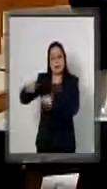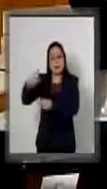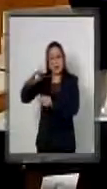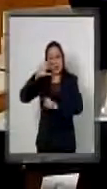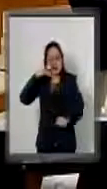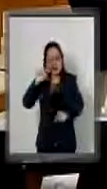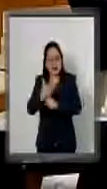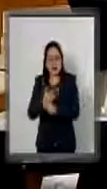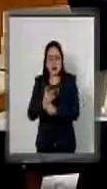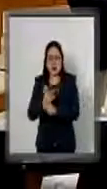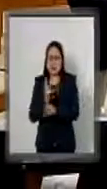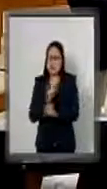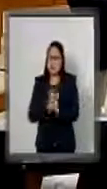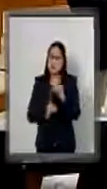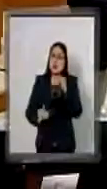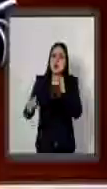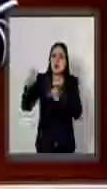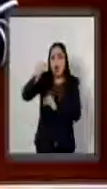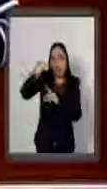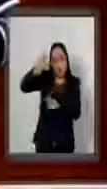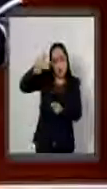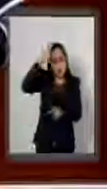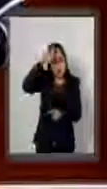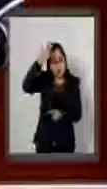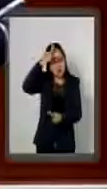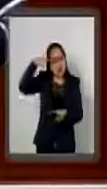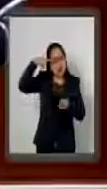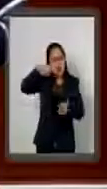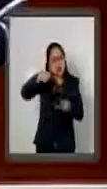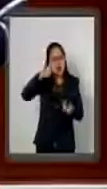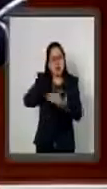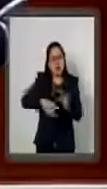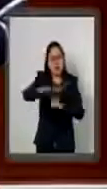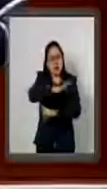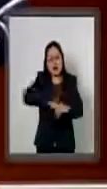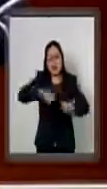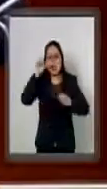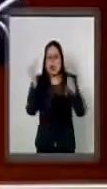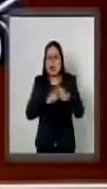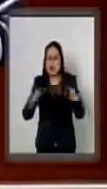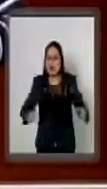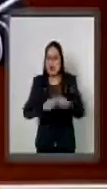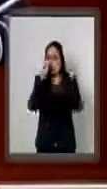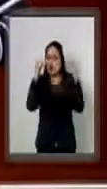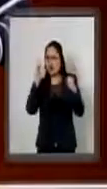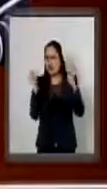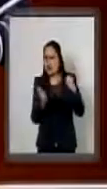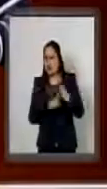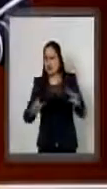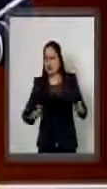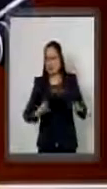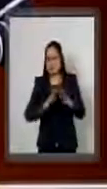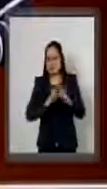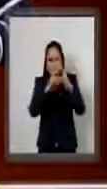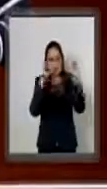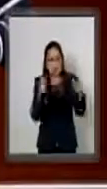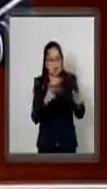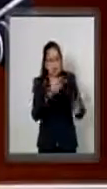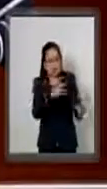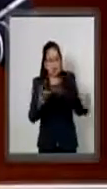uso máximo de la fuerza en escenarios no regulares, cual es el